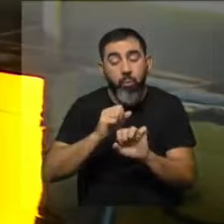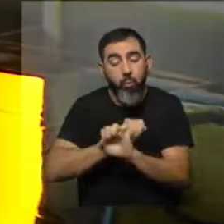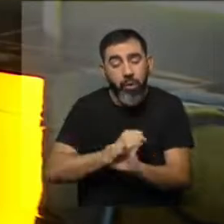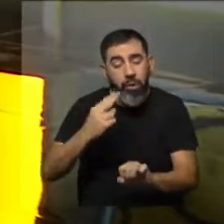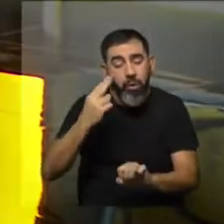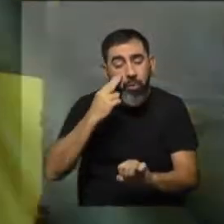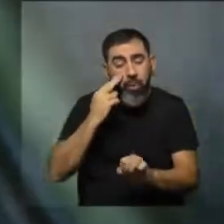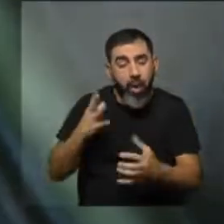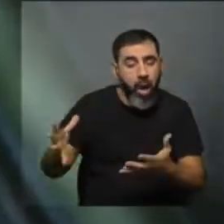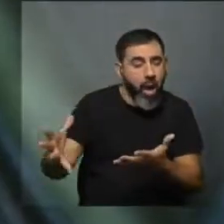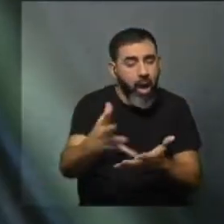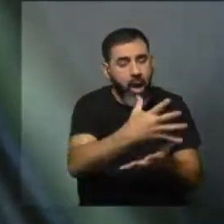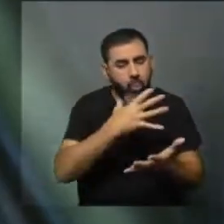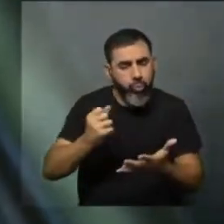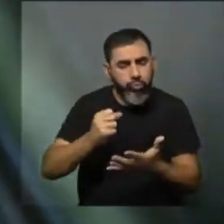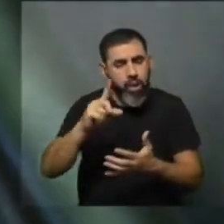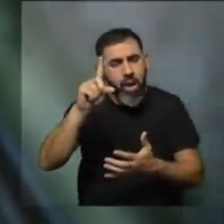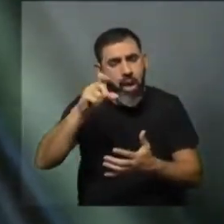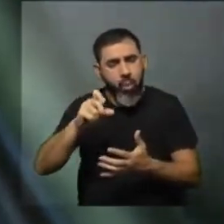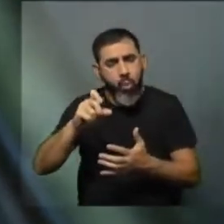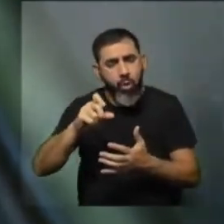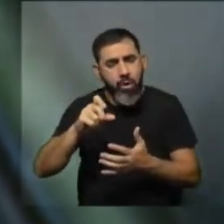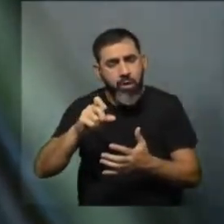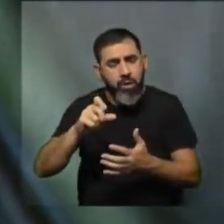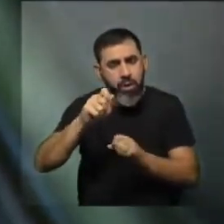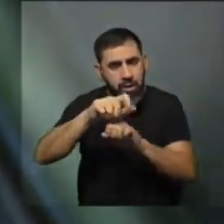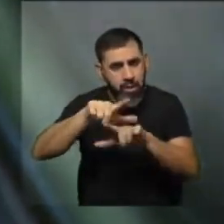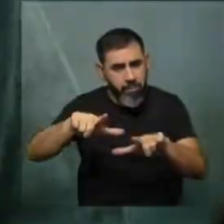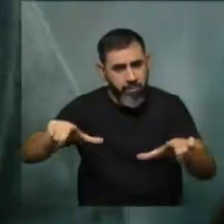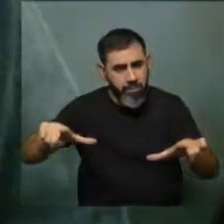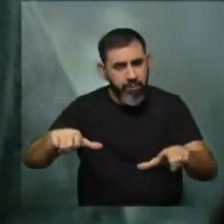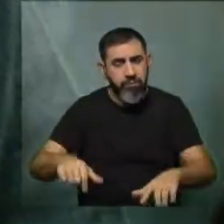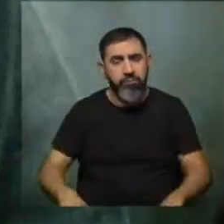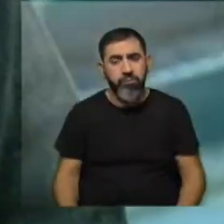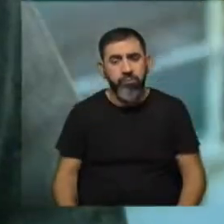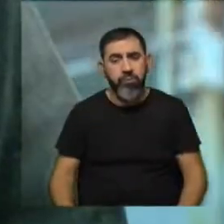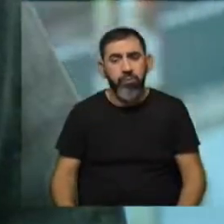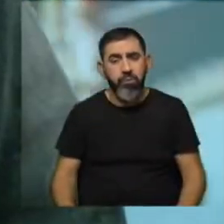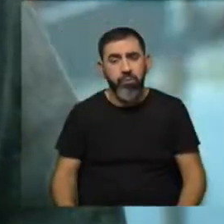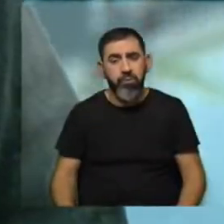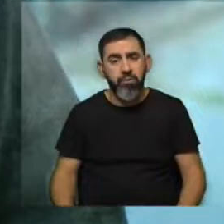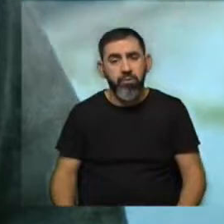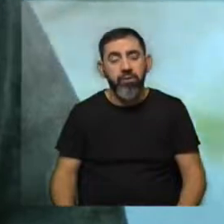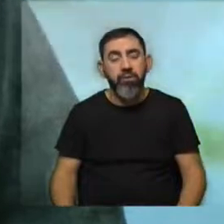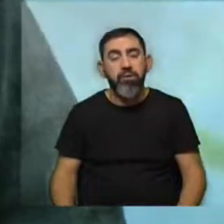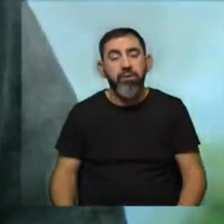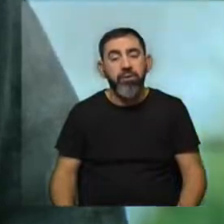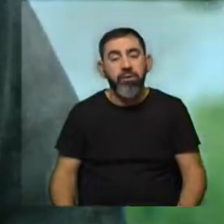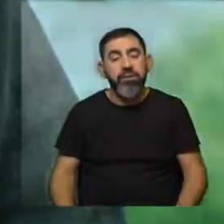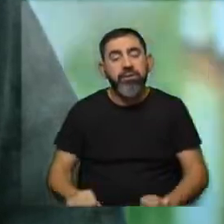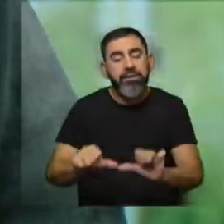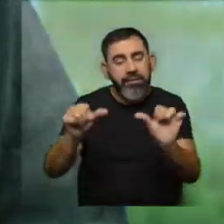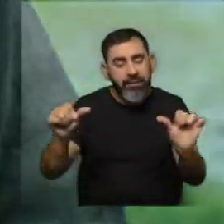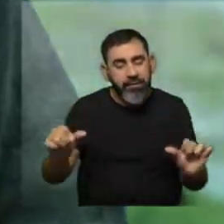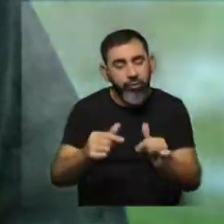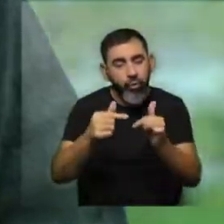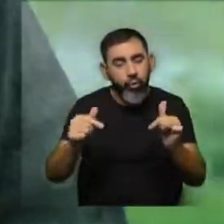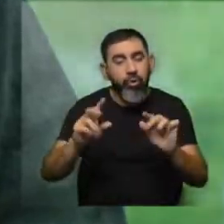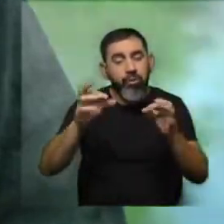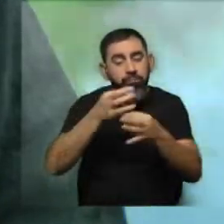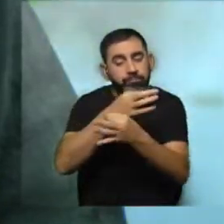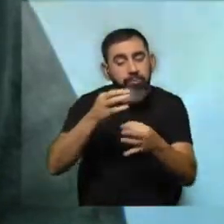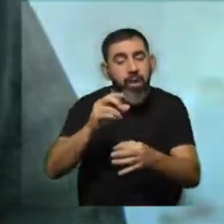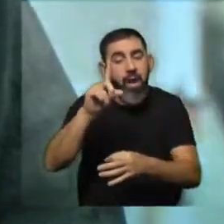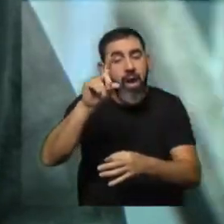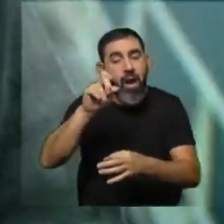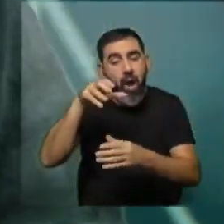que usamos mal el agua de red potabilizada? Creo que se ha hecho algo en cuanto al uso del agua, la eficiencia dentro del